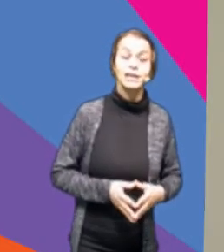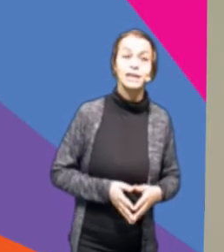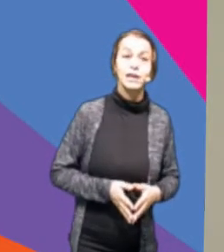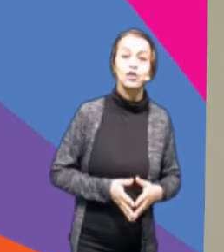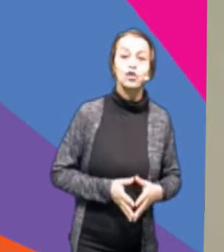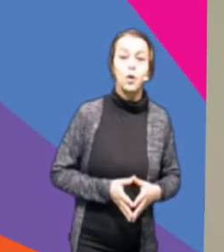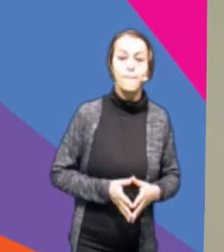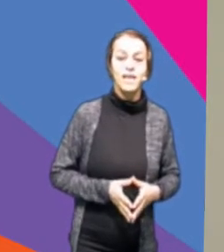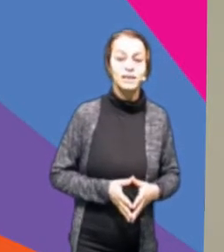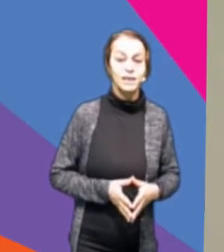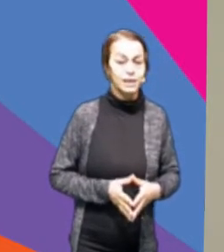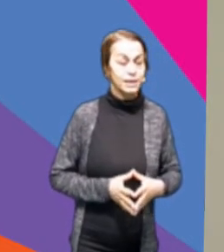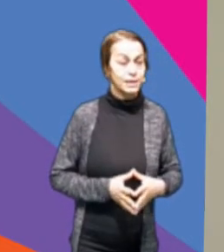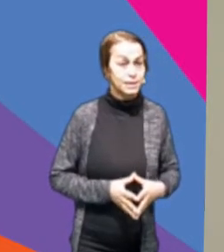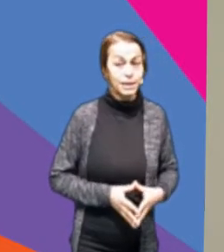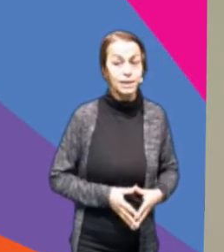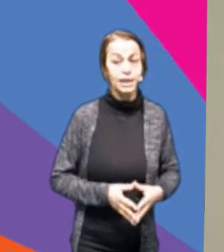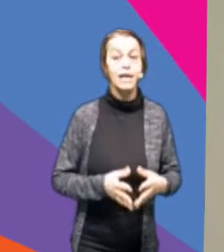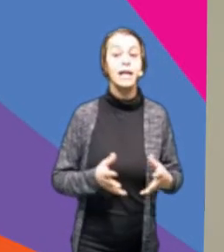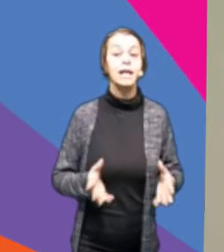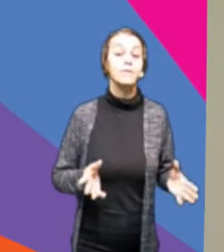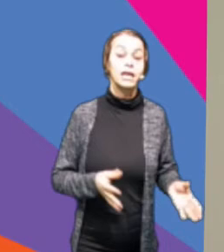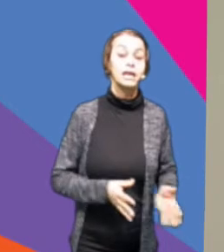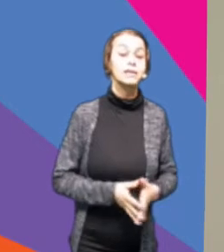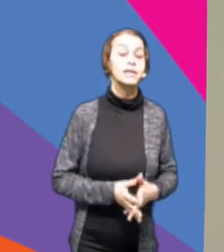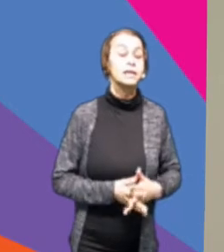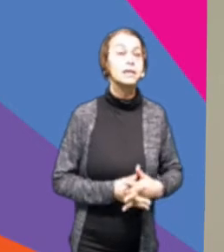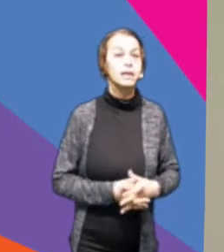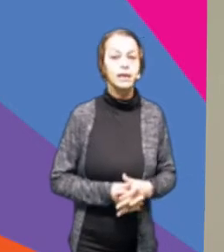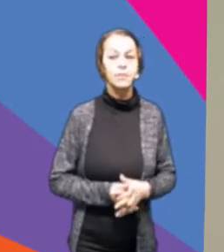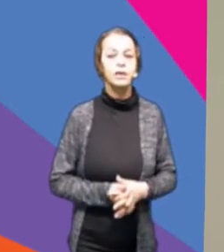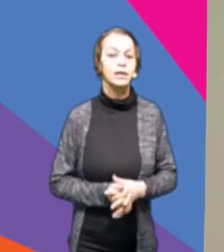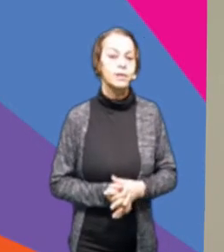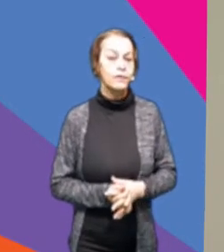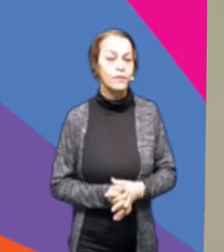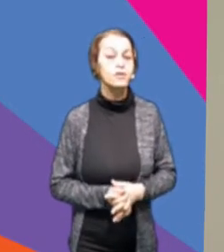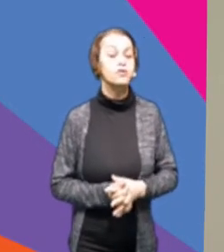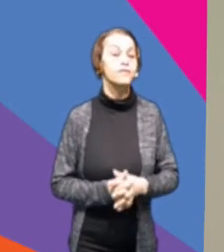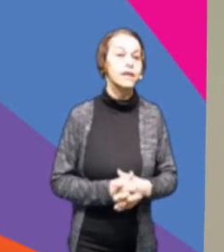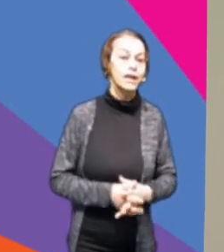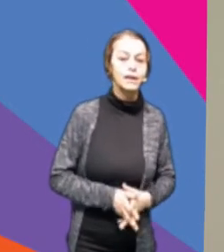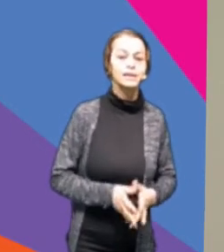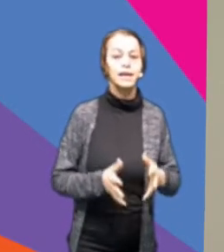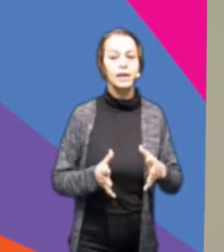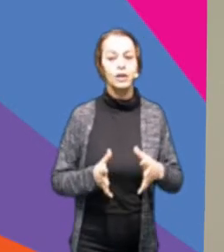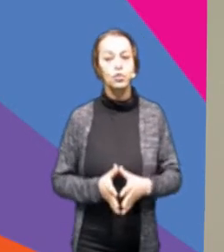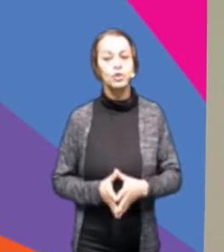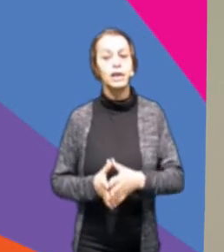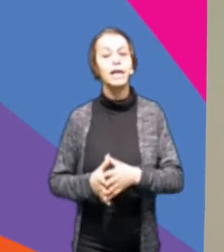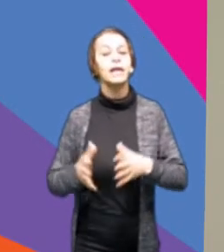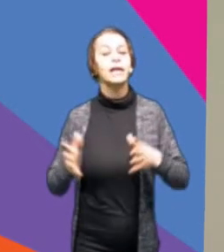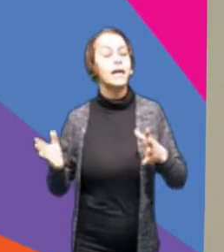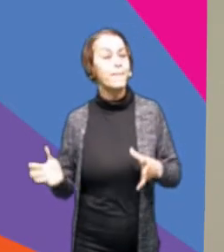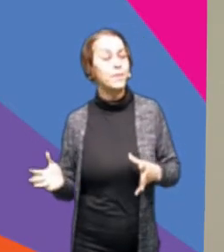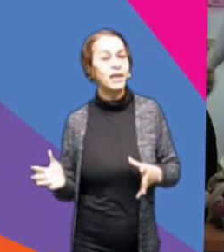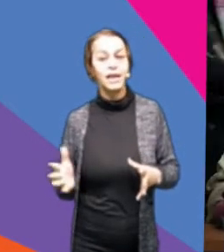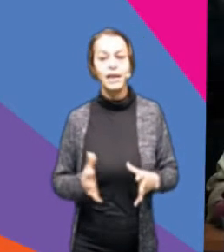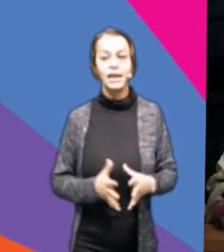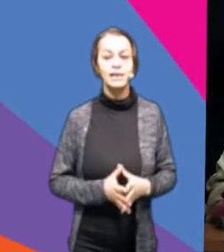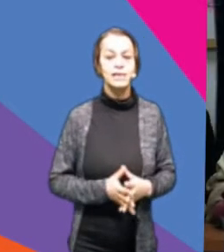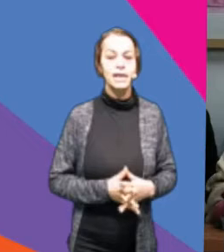el año 2037, la vigencia del régimen de beneficios fiscales a la industria y amplía